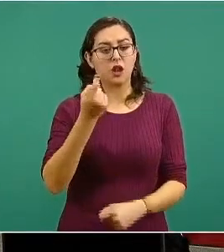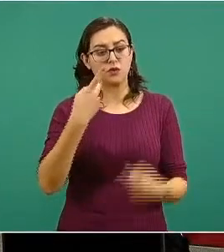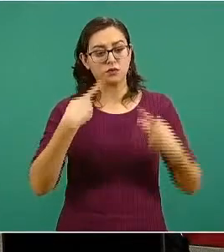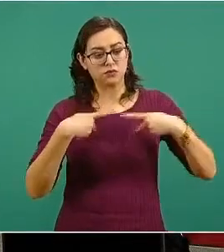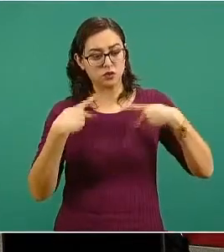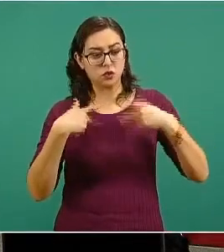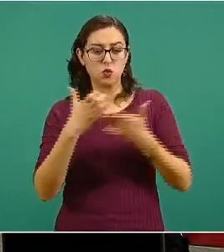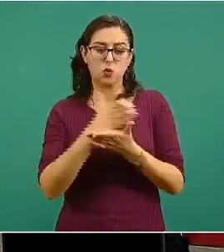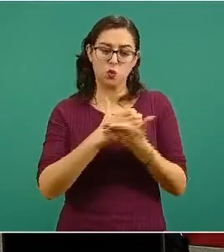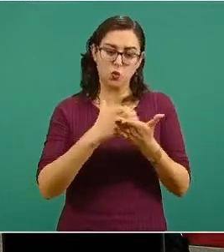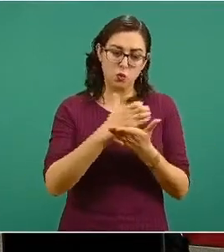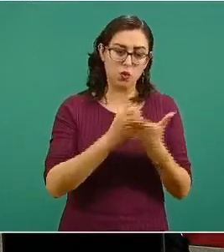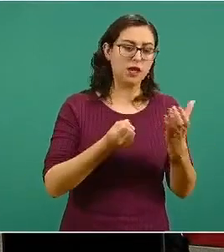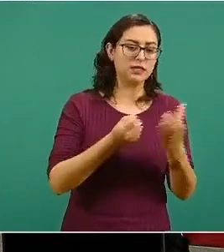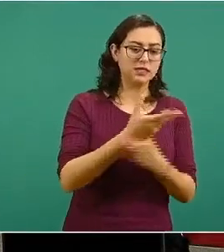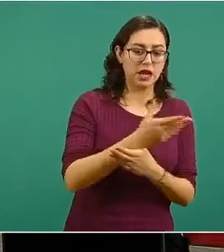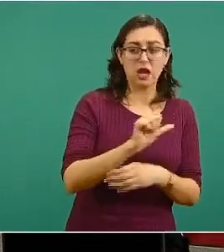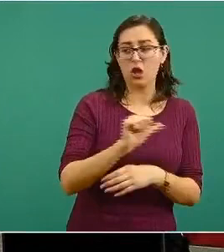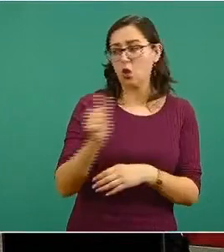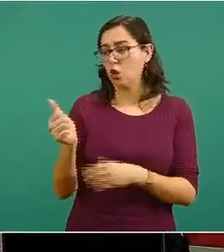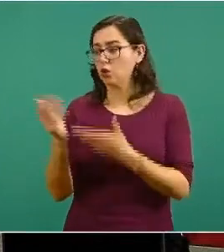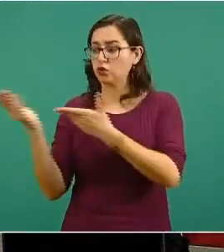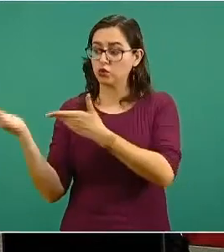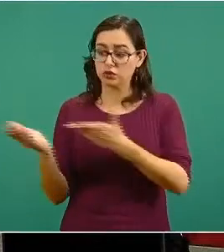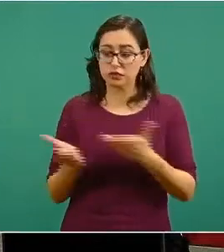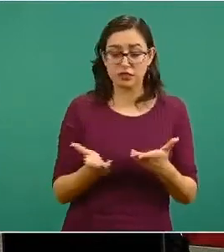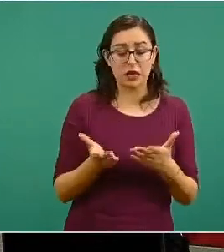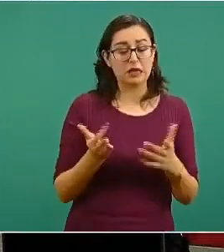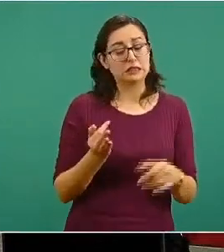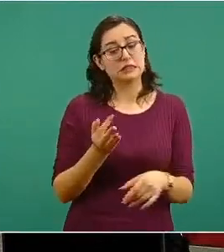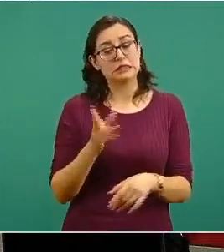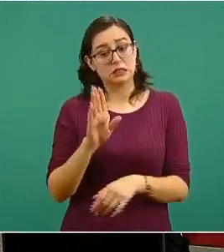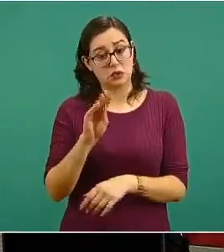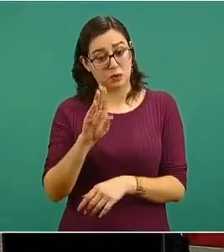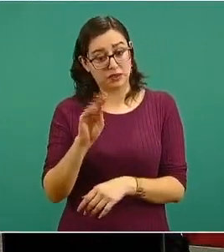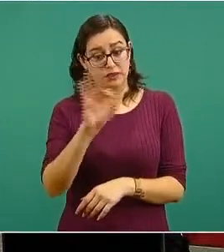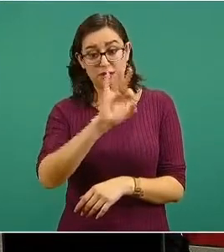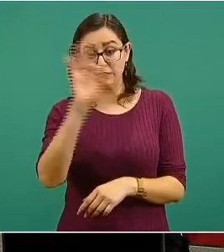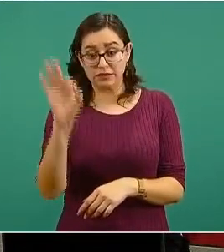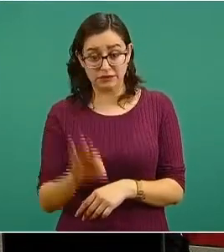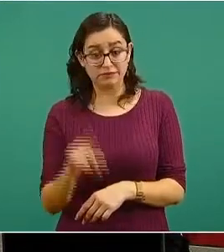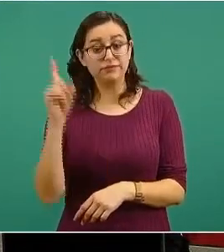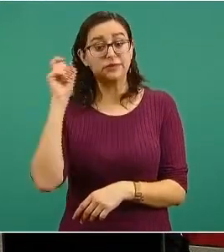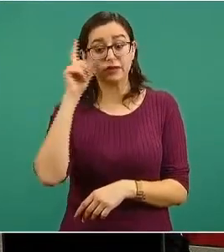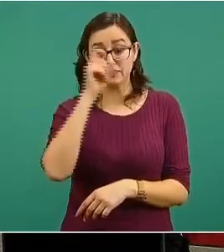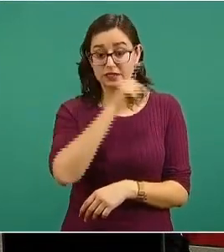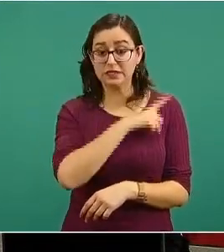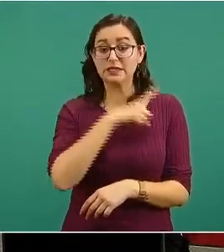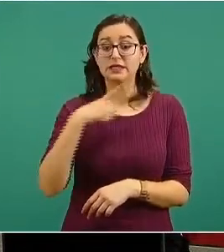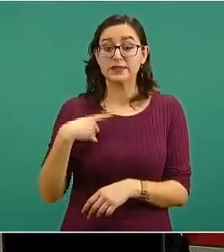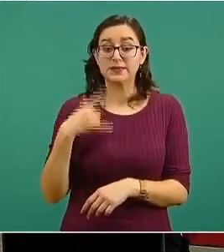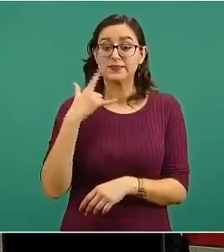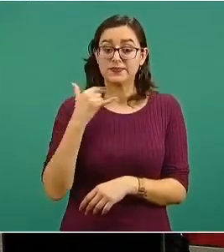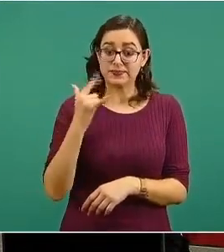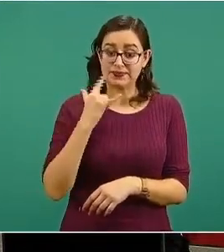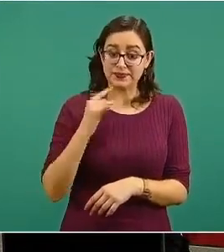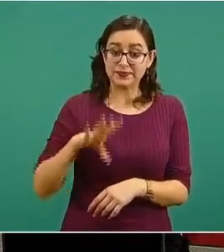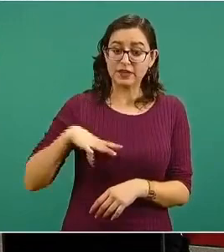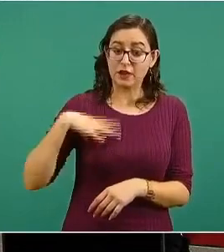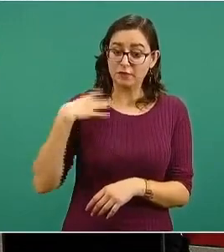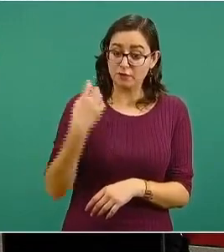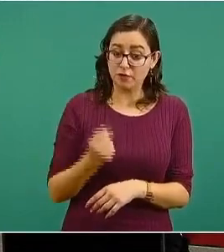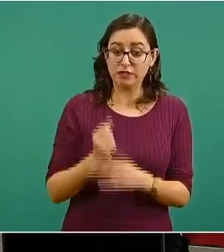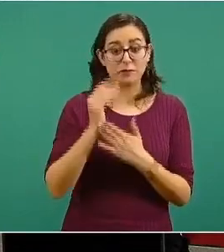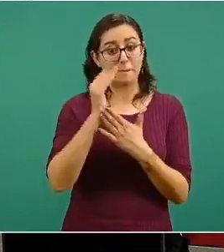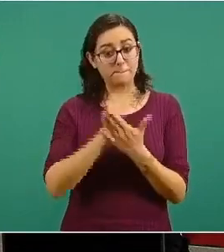y entonces mantener este 90 es grave. Hay que hacer también un esfuerzo como sociedad